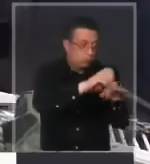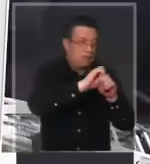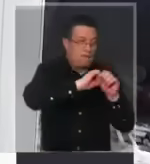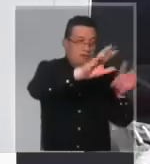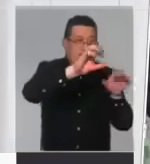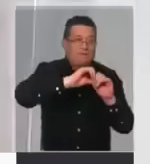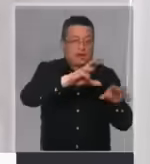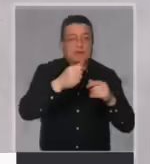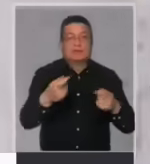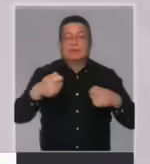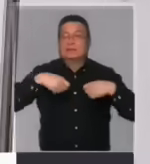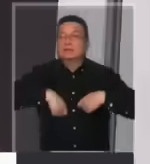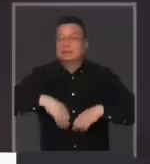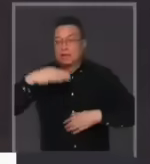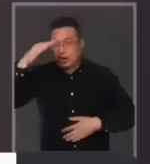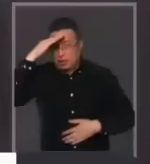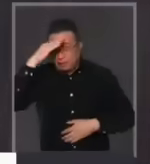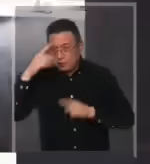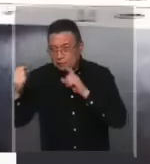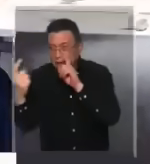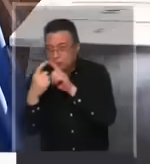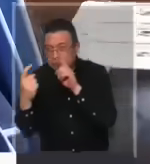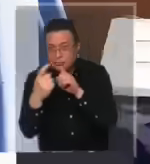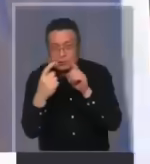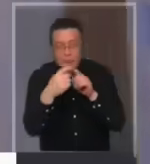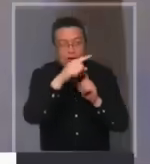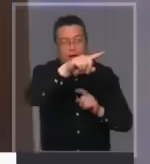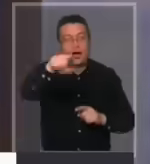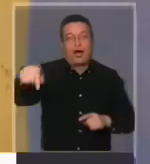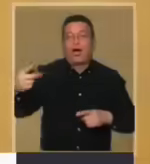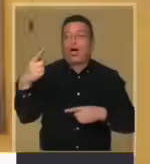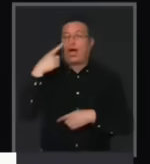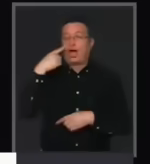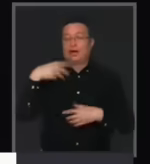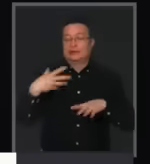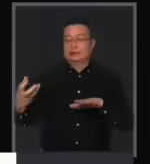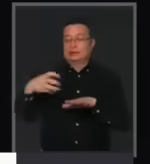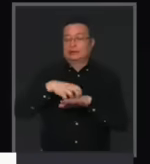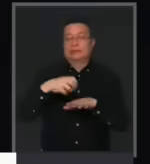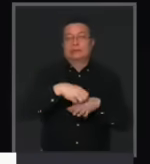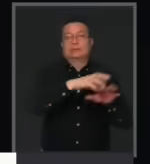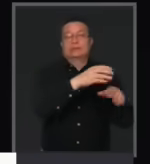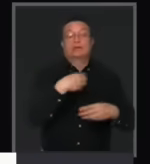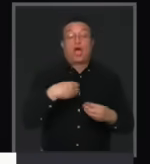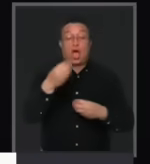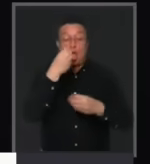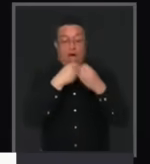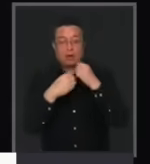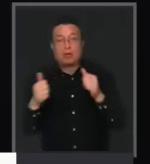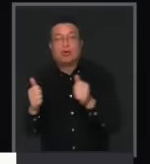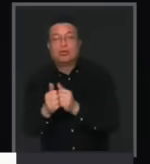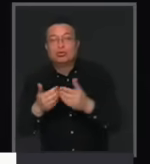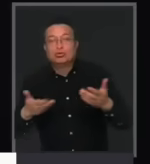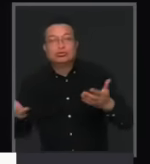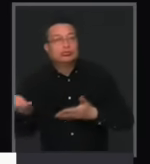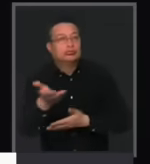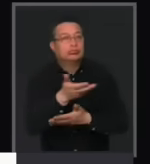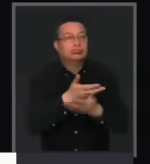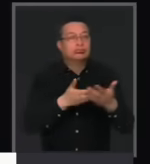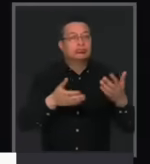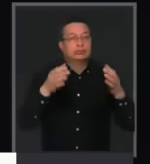así a ganar la confianza de diversos habitantes, a utilizar los comedores de la zona hasta que logró el